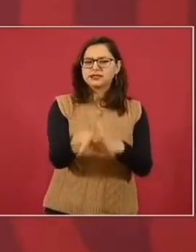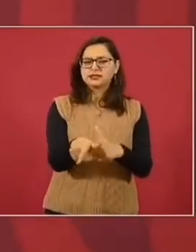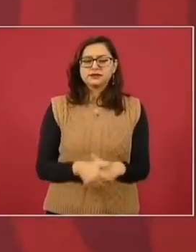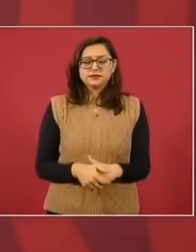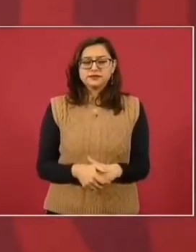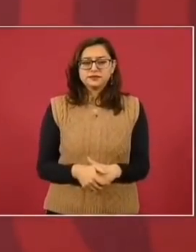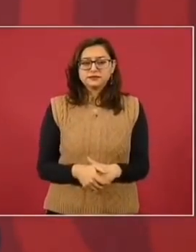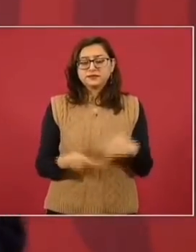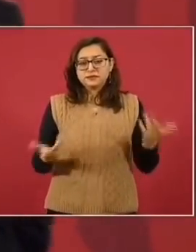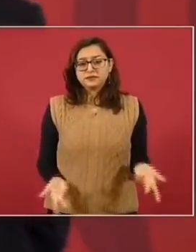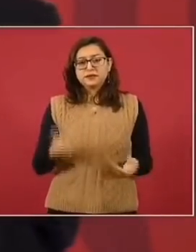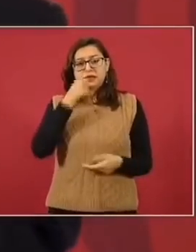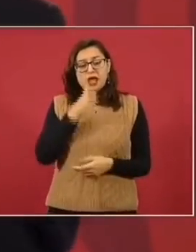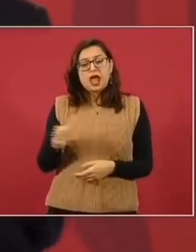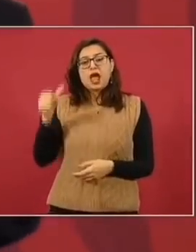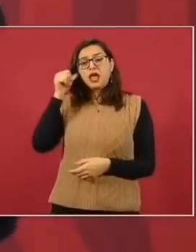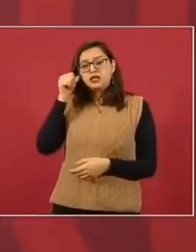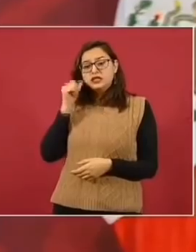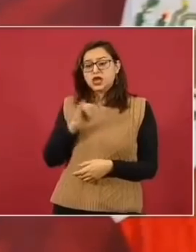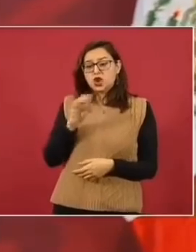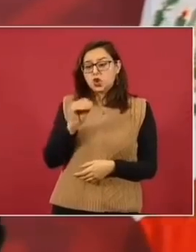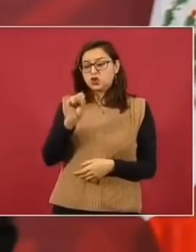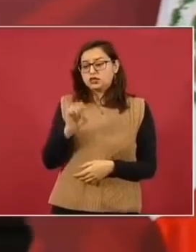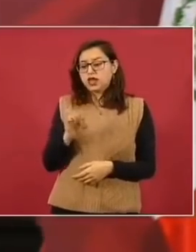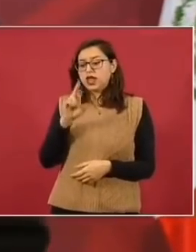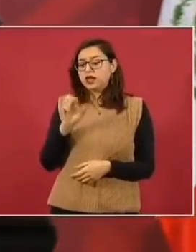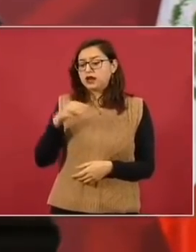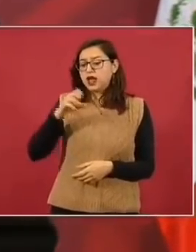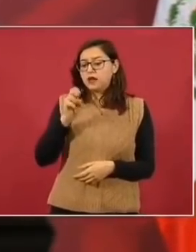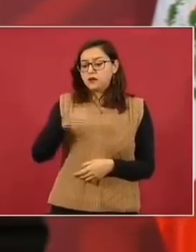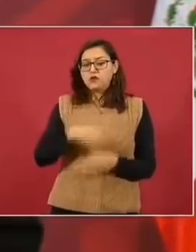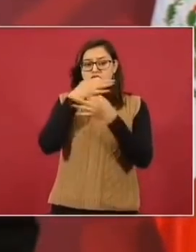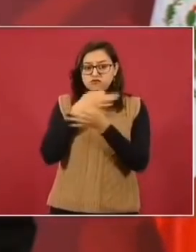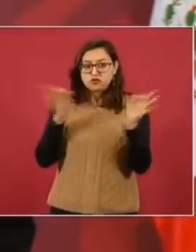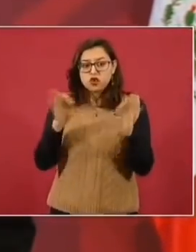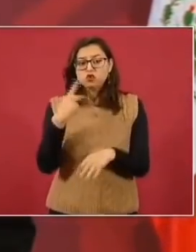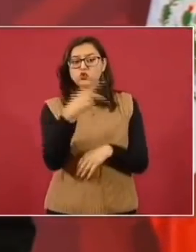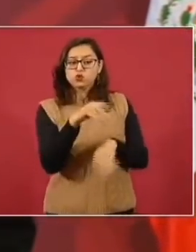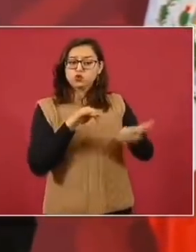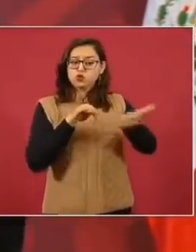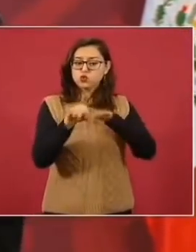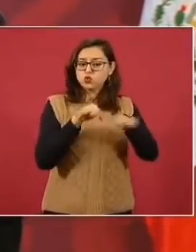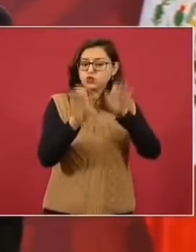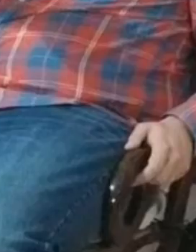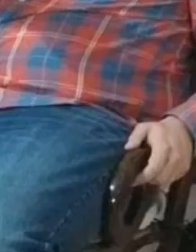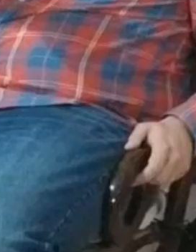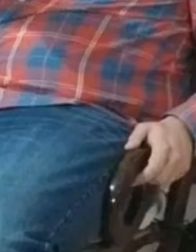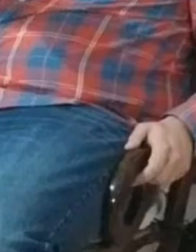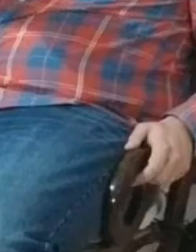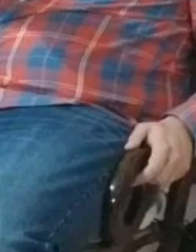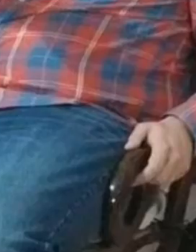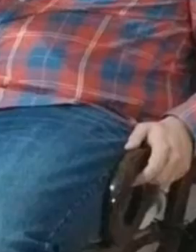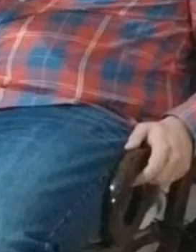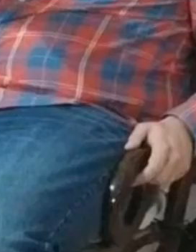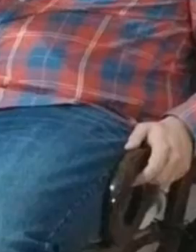Este fin de semana, el mayor de los hijos del presidente Andrés Manuel López Obrador intentó limpiar su imagen, y es que en los